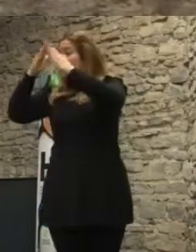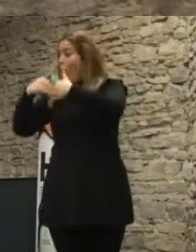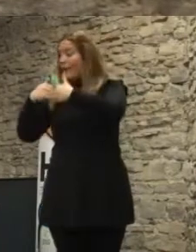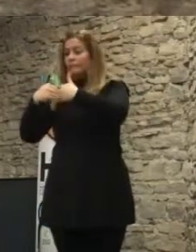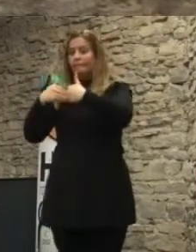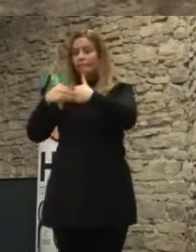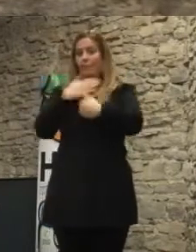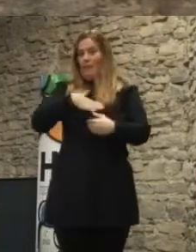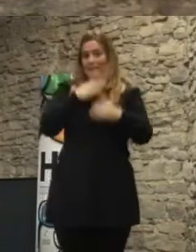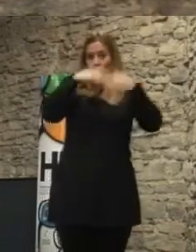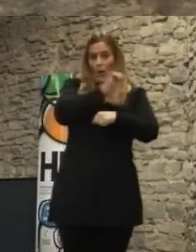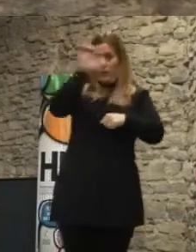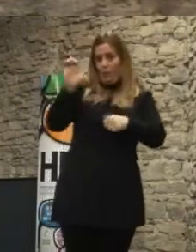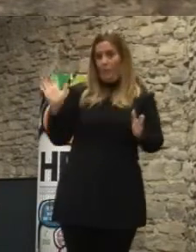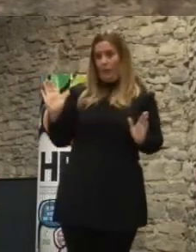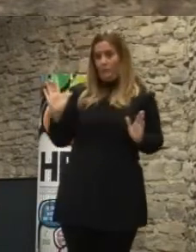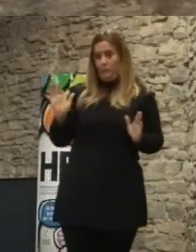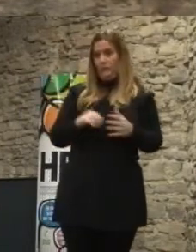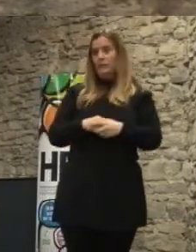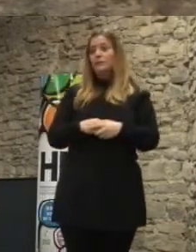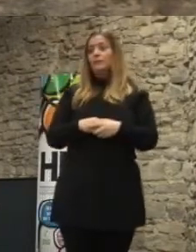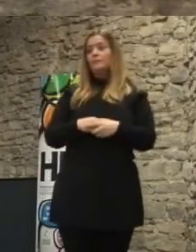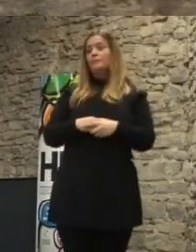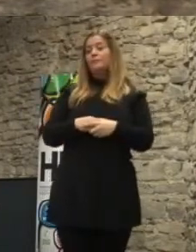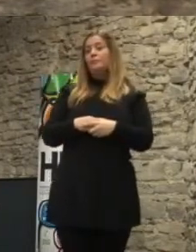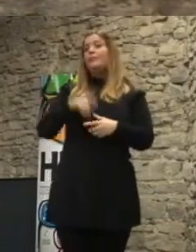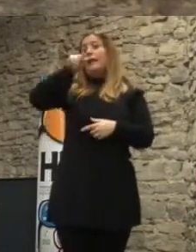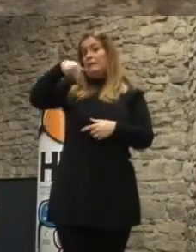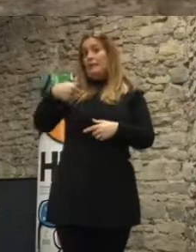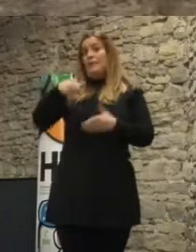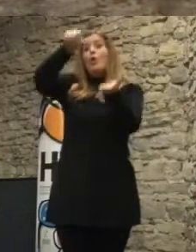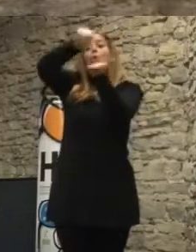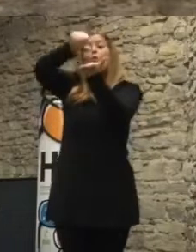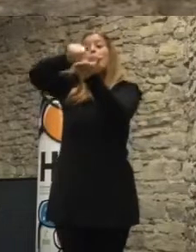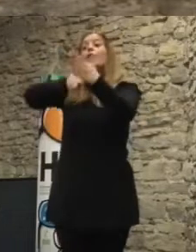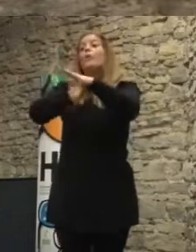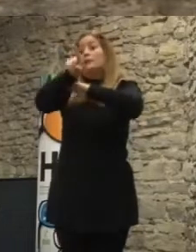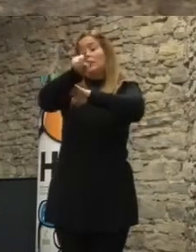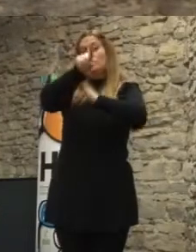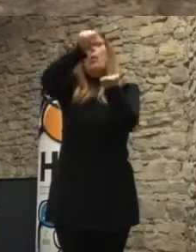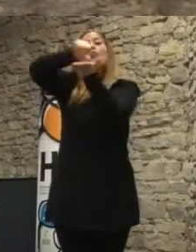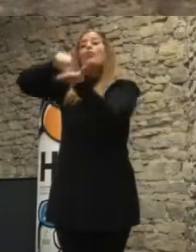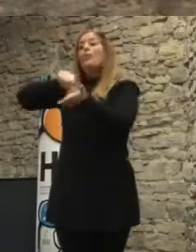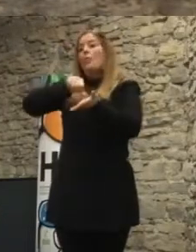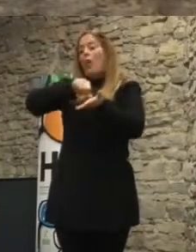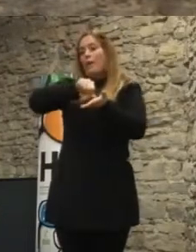Y no se entiende el desarrollo urbano en muchas ciudades